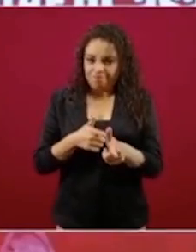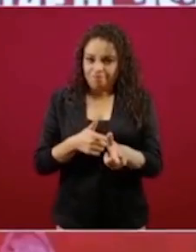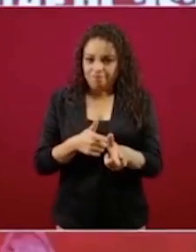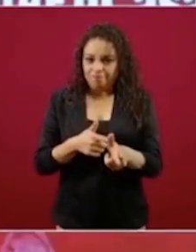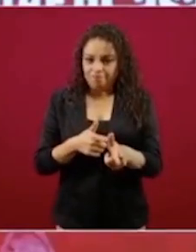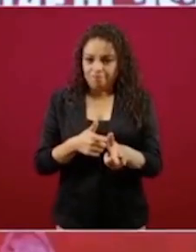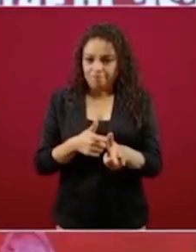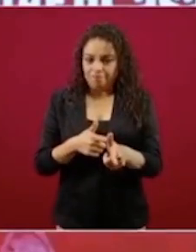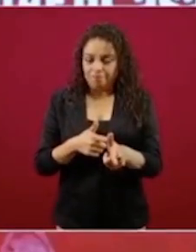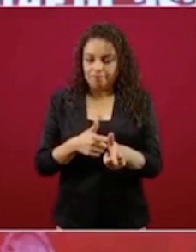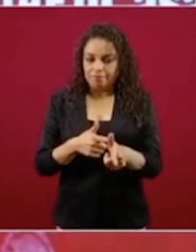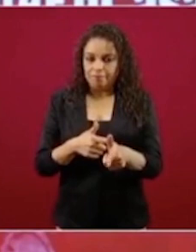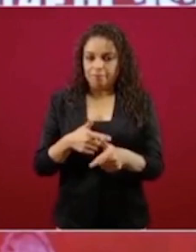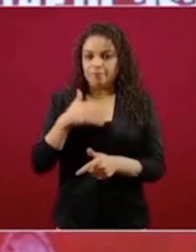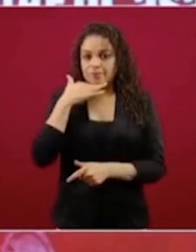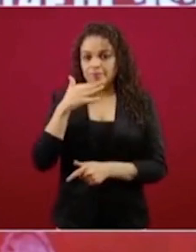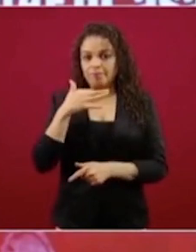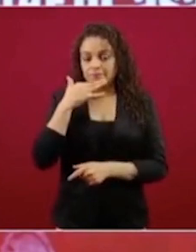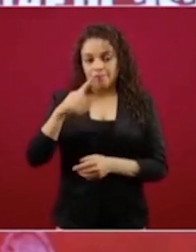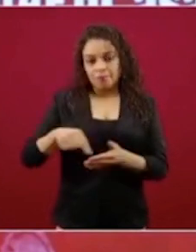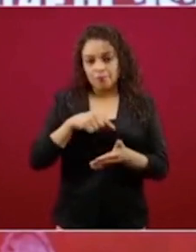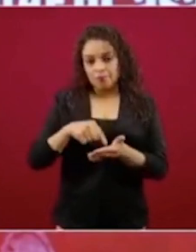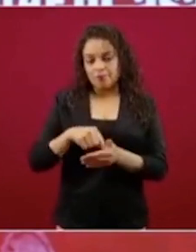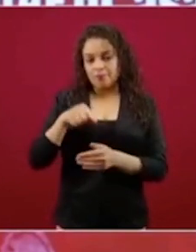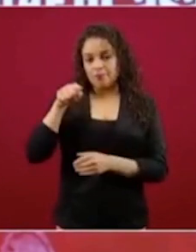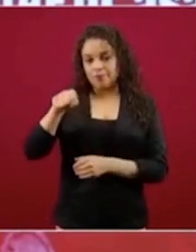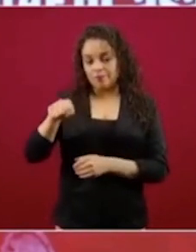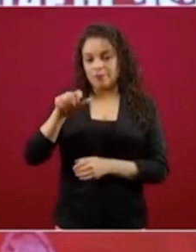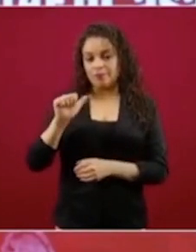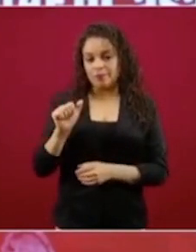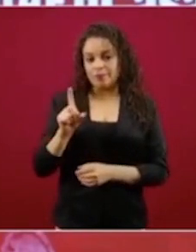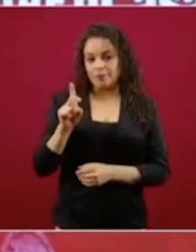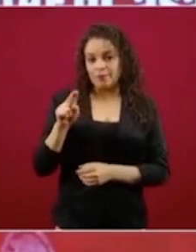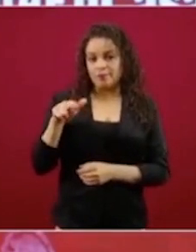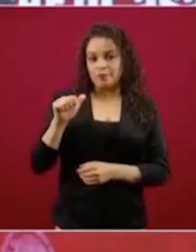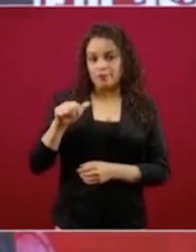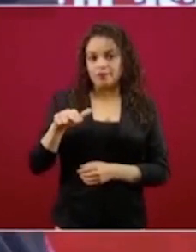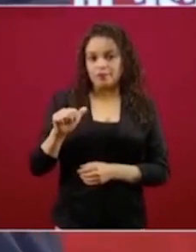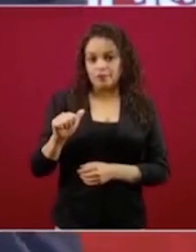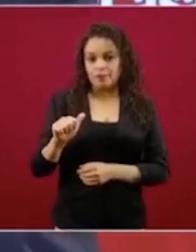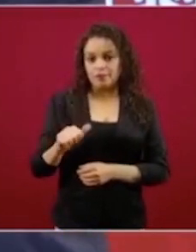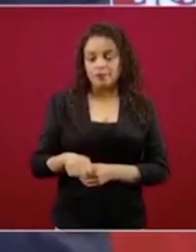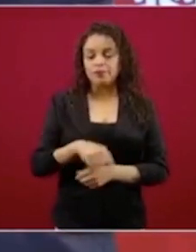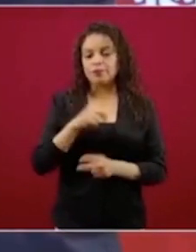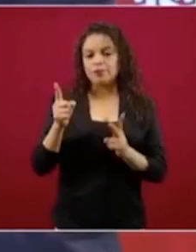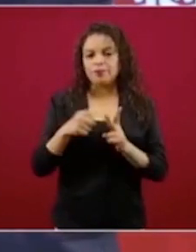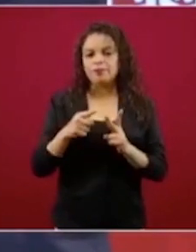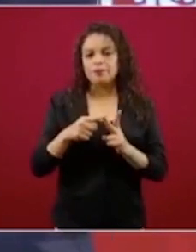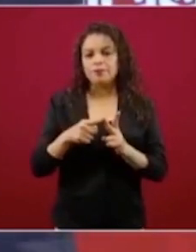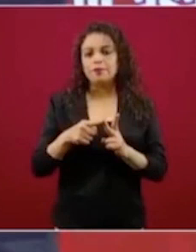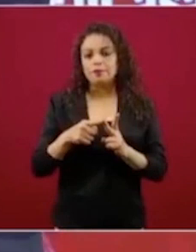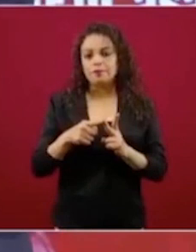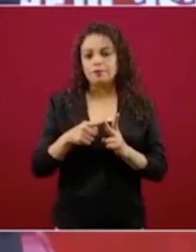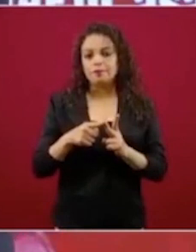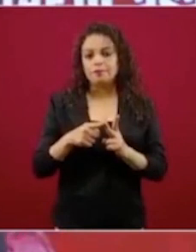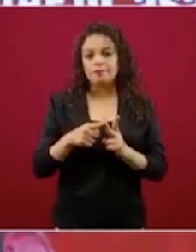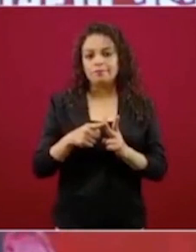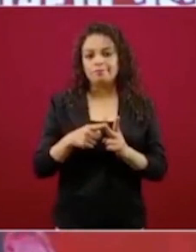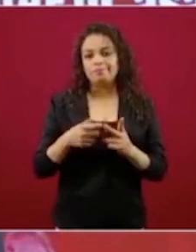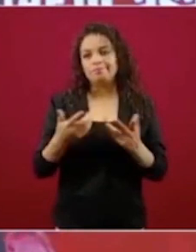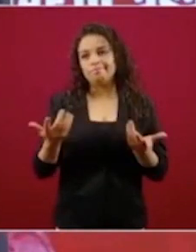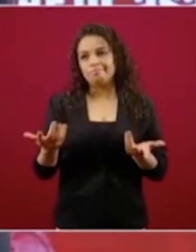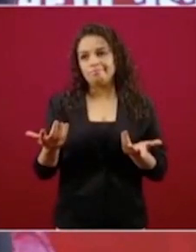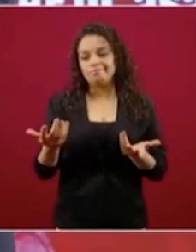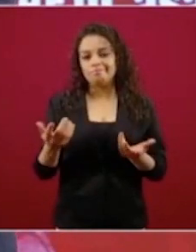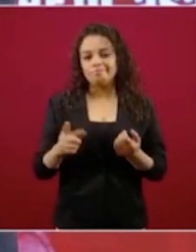en las aduanas. Y la otra fuerza es la delincuencia común.